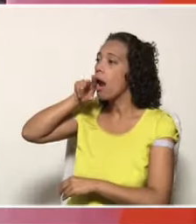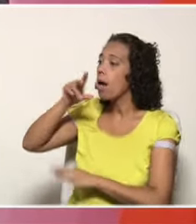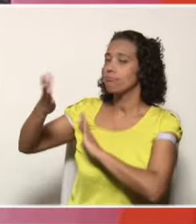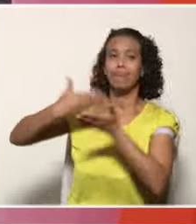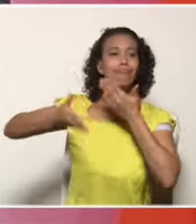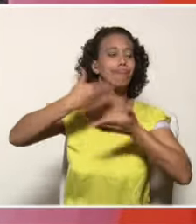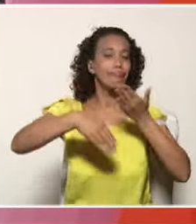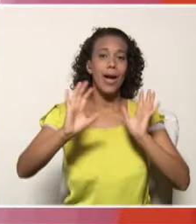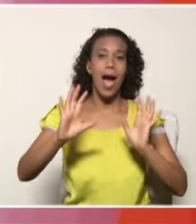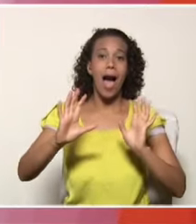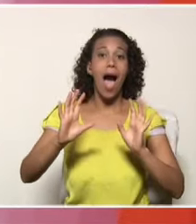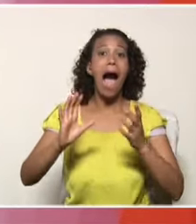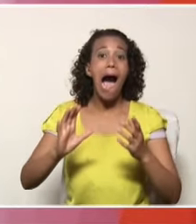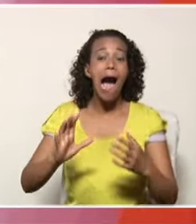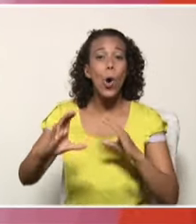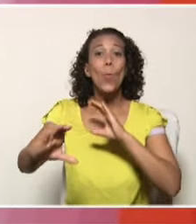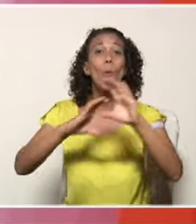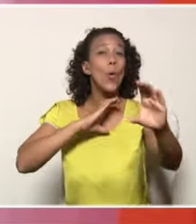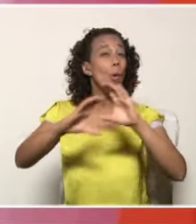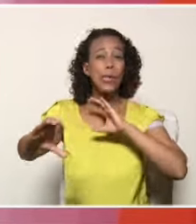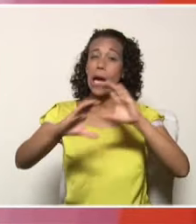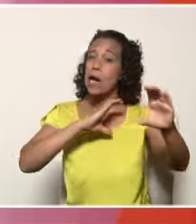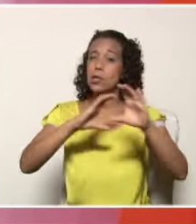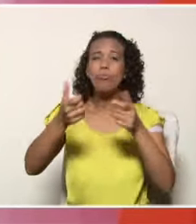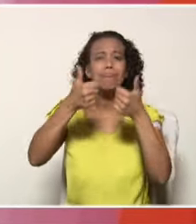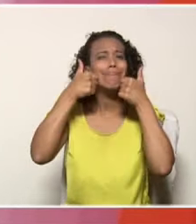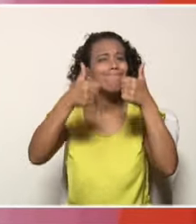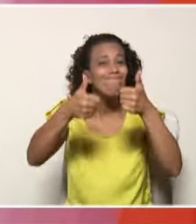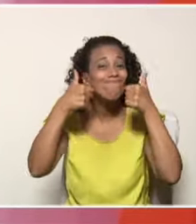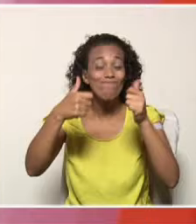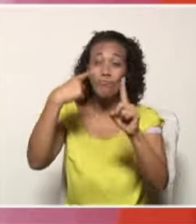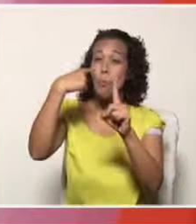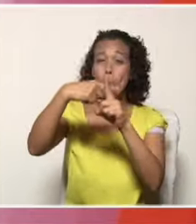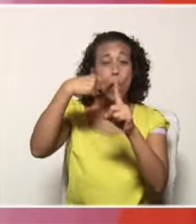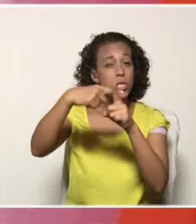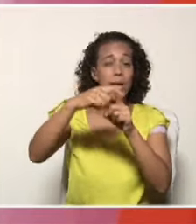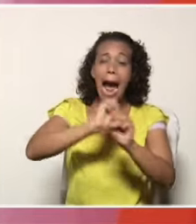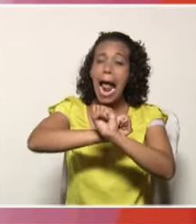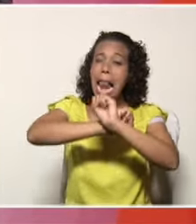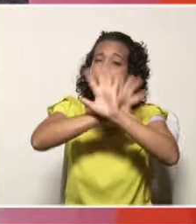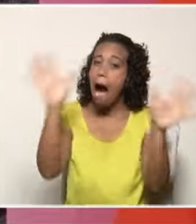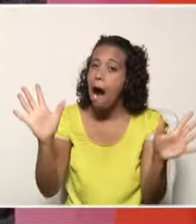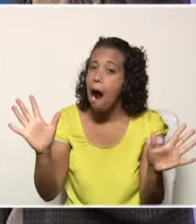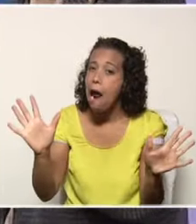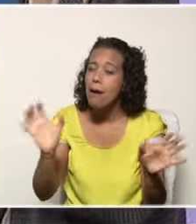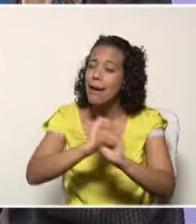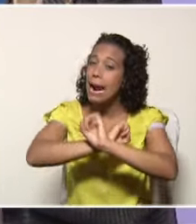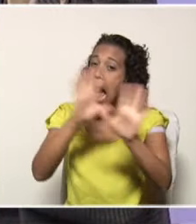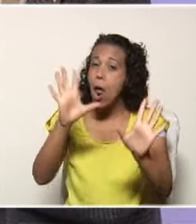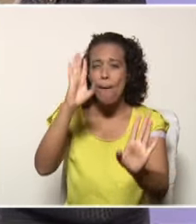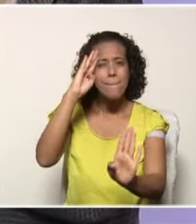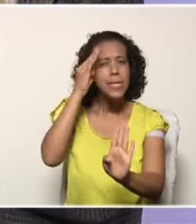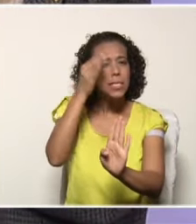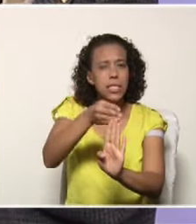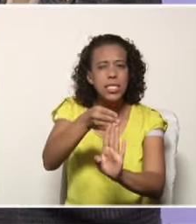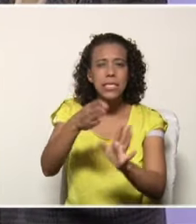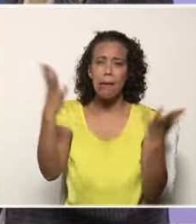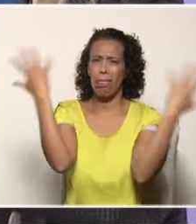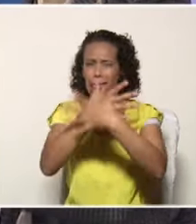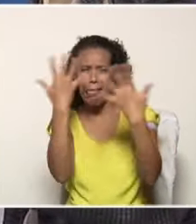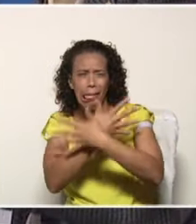mensajes, debemos tener una comunicación que sea, digamos, clara, que sea precisa, que